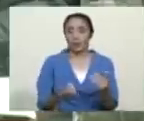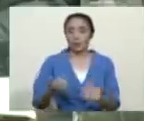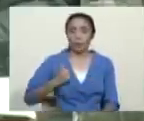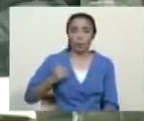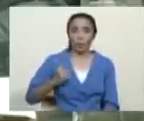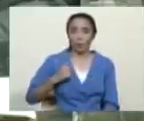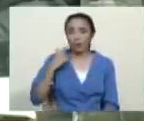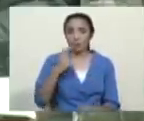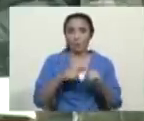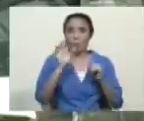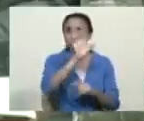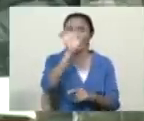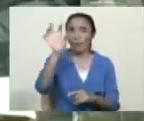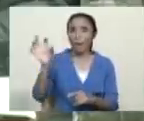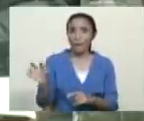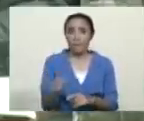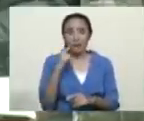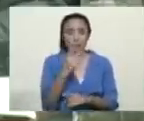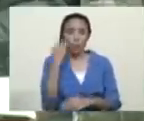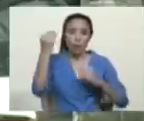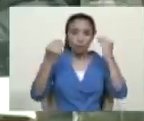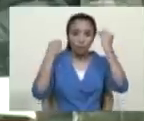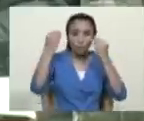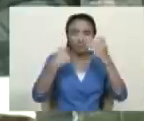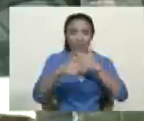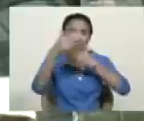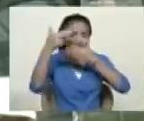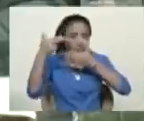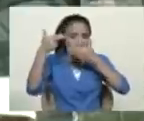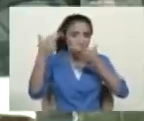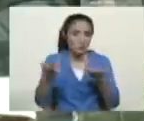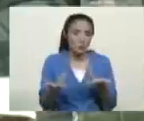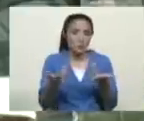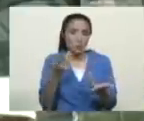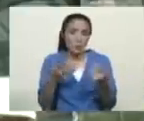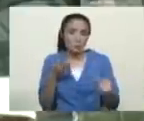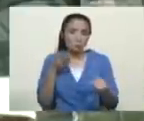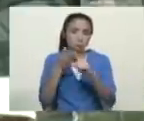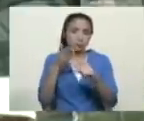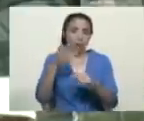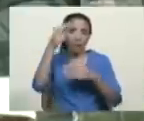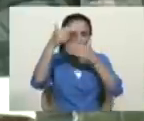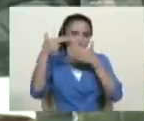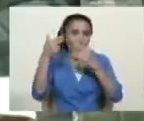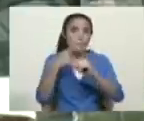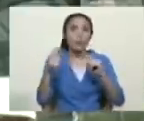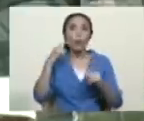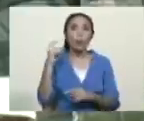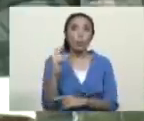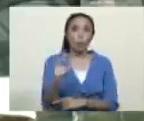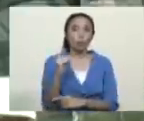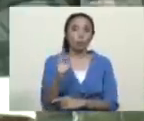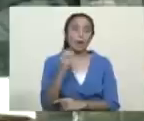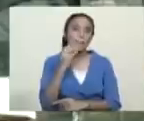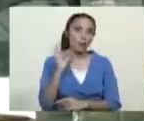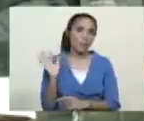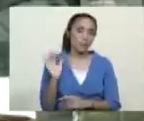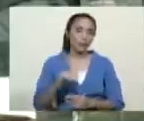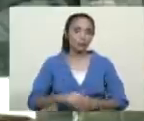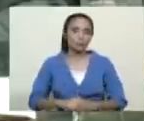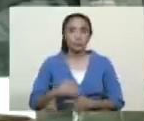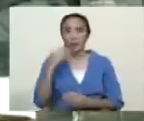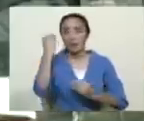mundo, esto se clasificaría como terrorismo. Sin embargo, en Cúcuta se